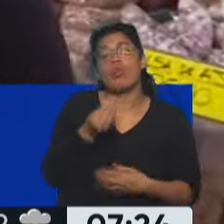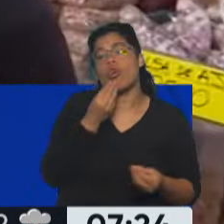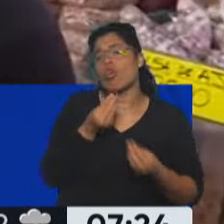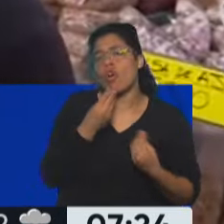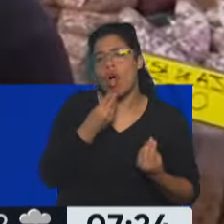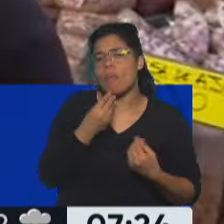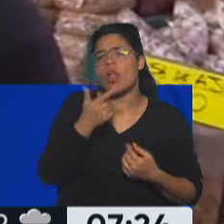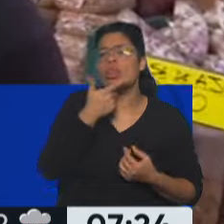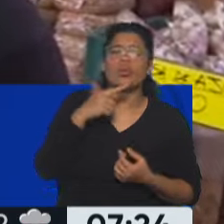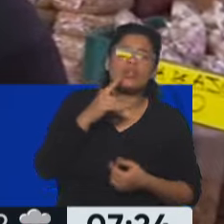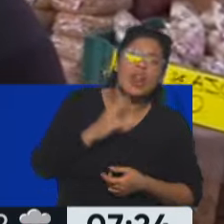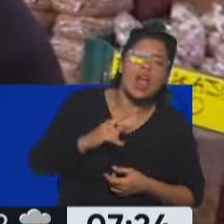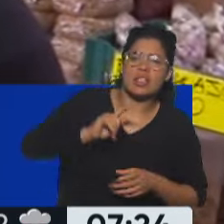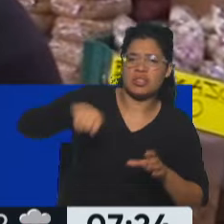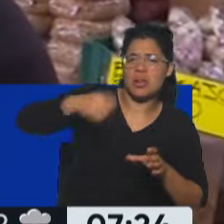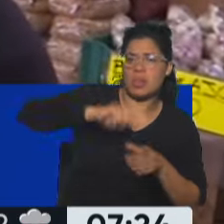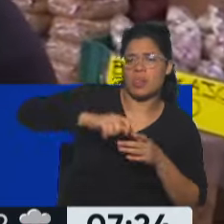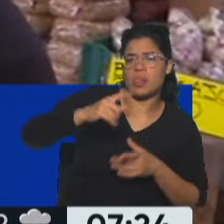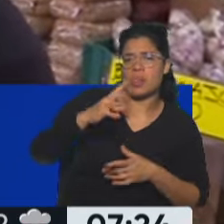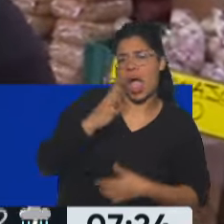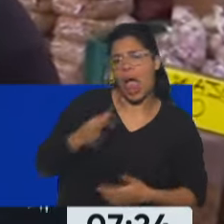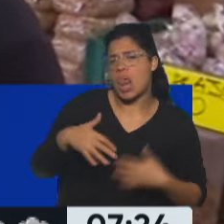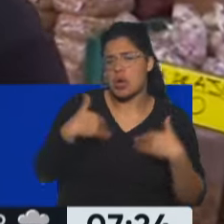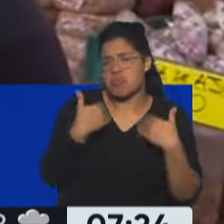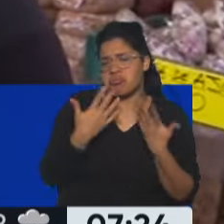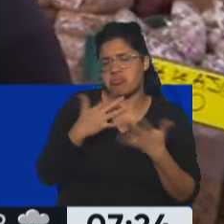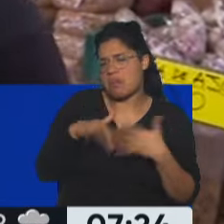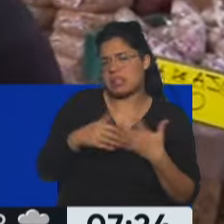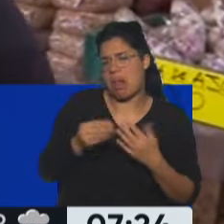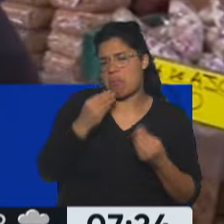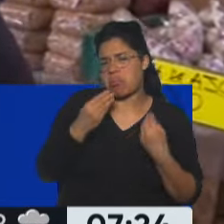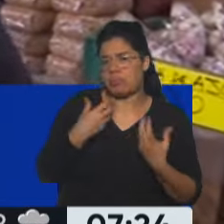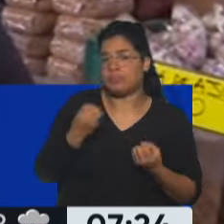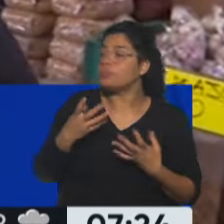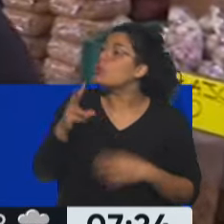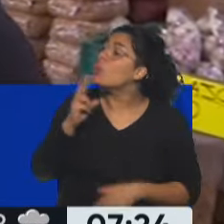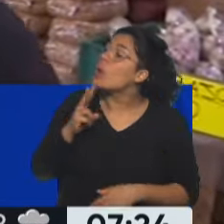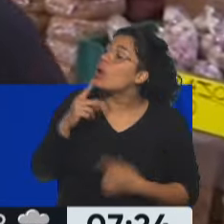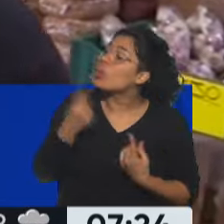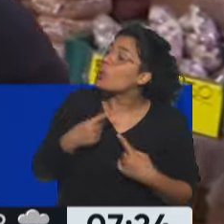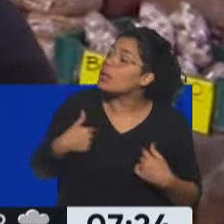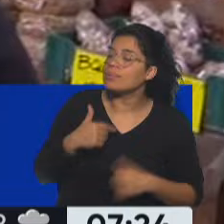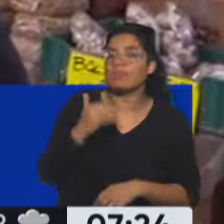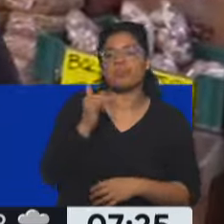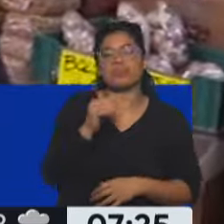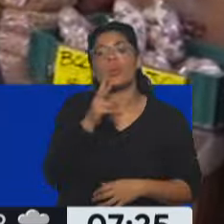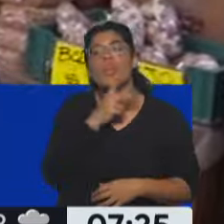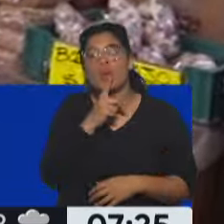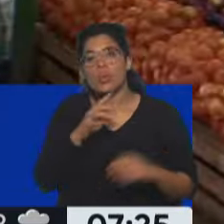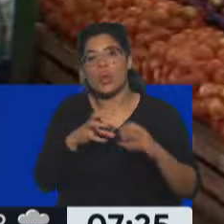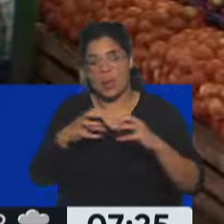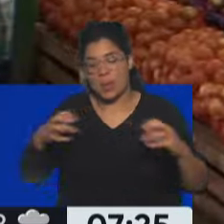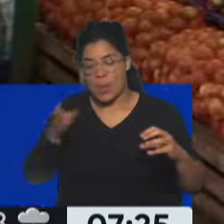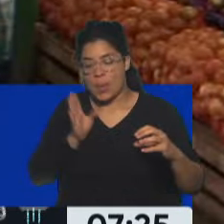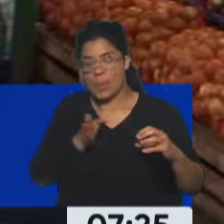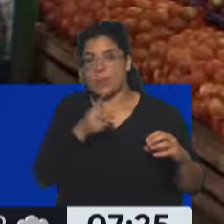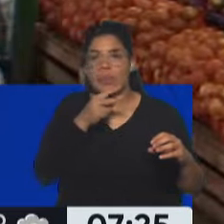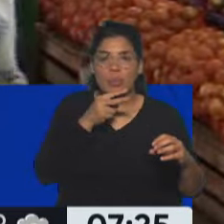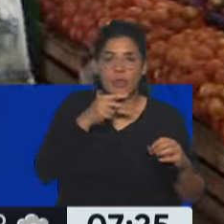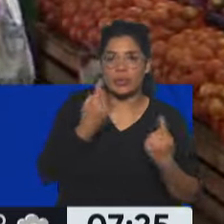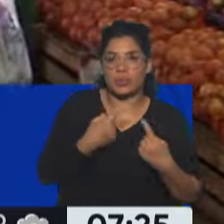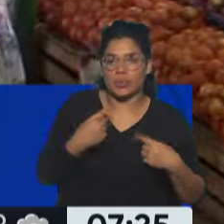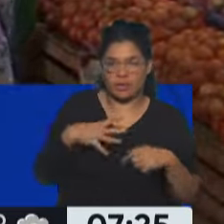de leche o con, no sé, con otra... Con lo que sea. Con lo que sea, sí. Bueno, ¿verduras? Verdura, pepino y estamos comprando todavía.